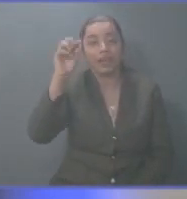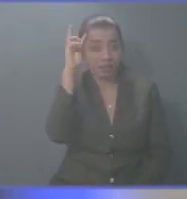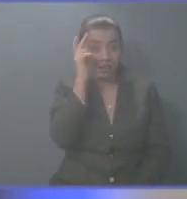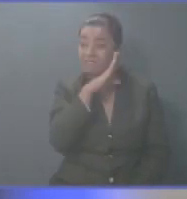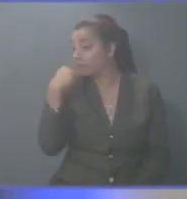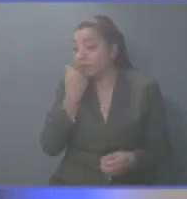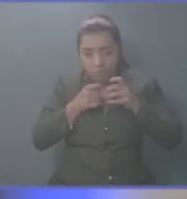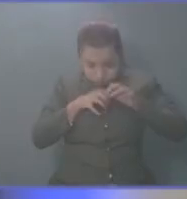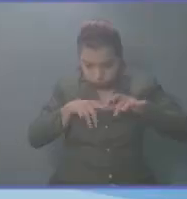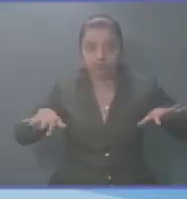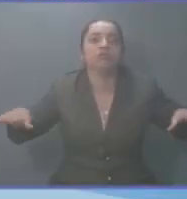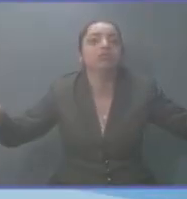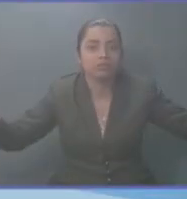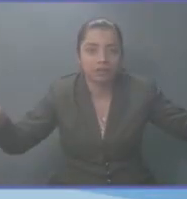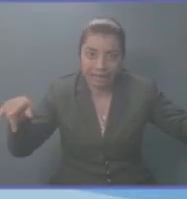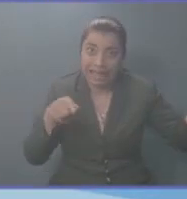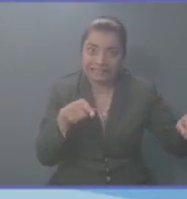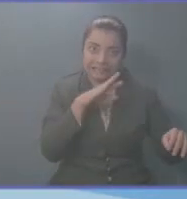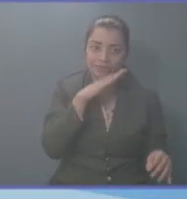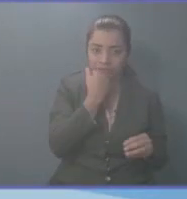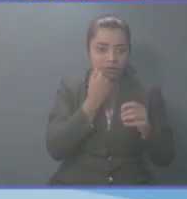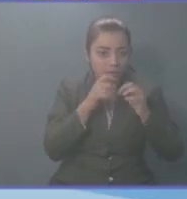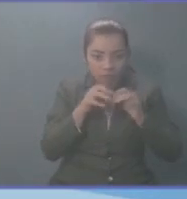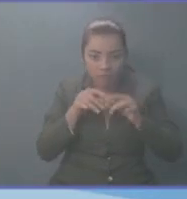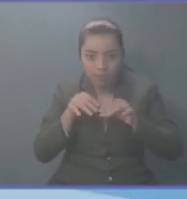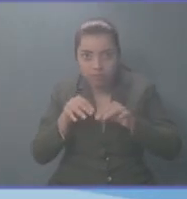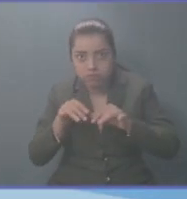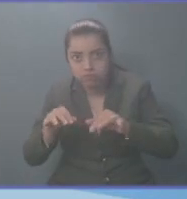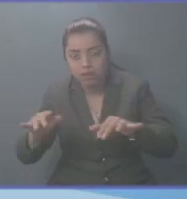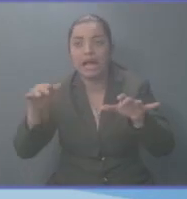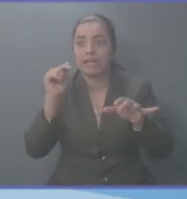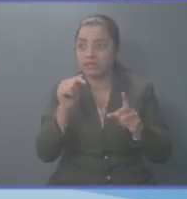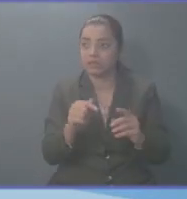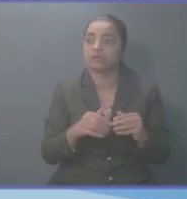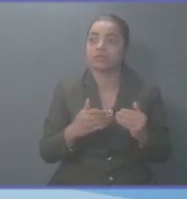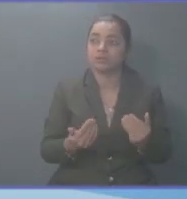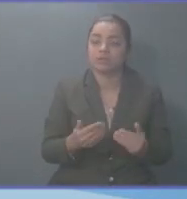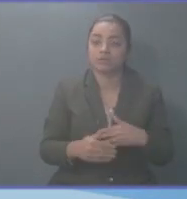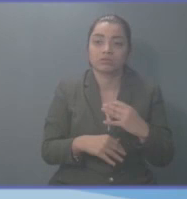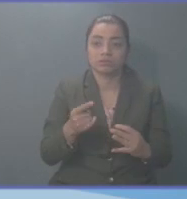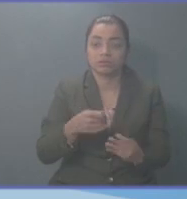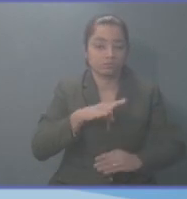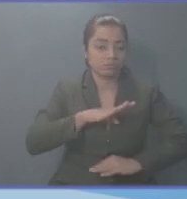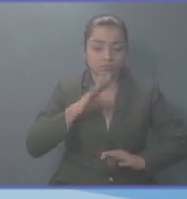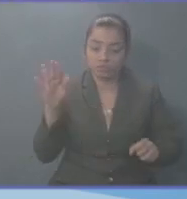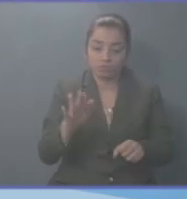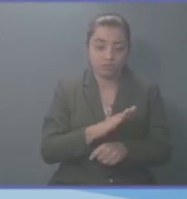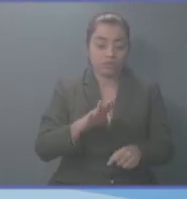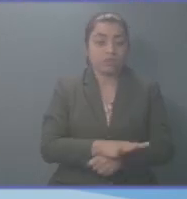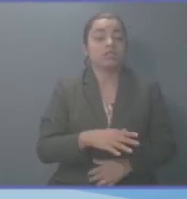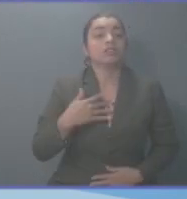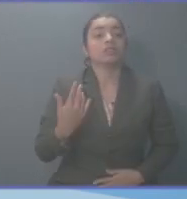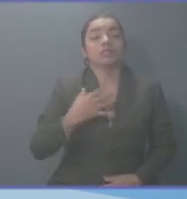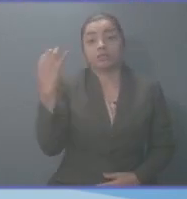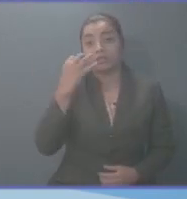puede ayudar sin lugar a dudas al momento de enfrentarnos a un caso, pero esto no es suficiente. Nosotros necesitamos tener